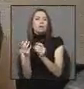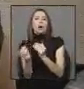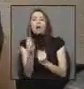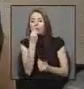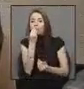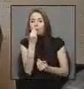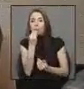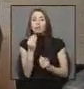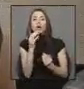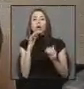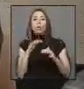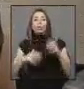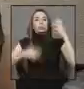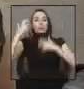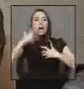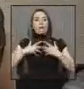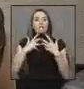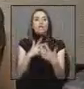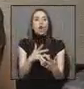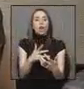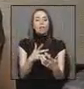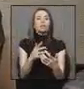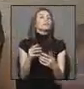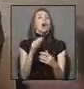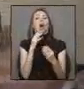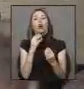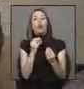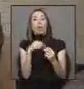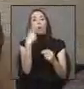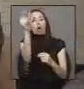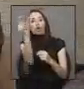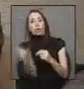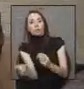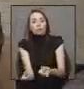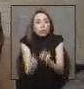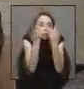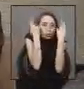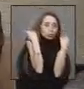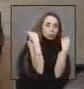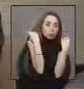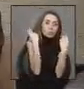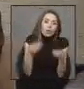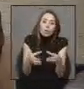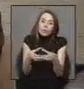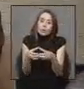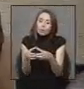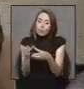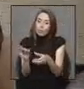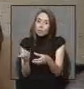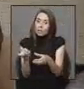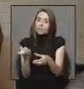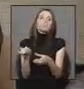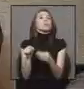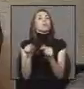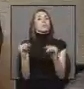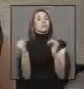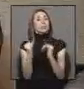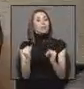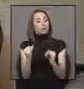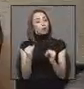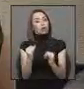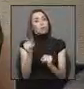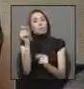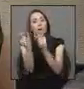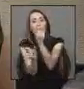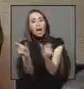sustento, usó la violencia y la técnica para subyugar a otro grupo de la manada. De esta forma,